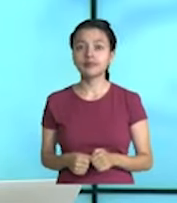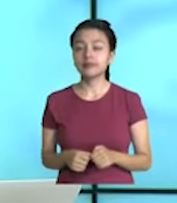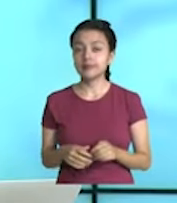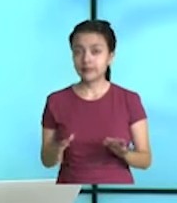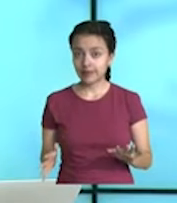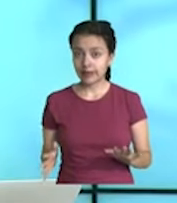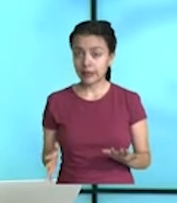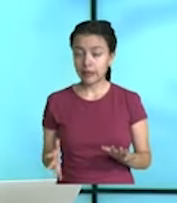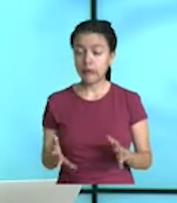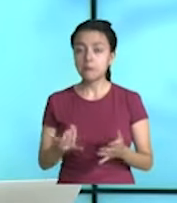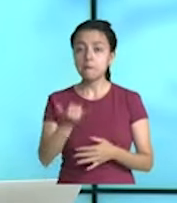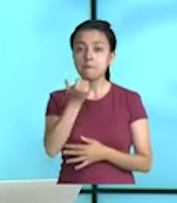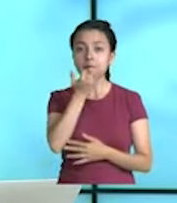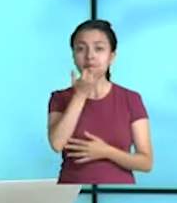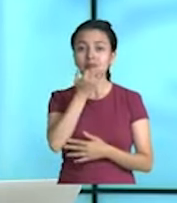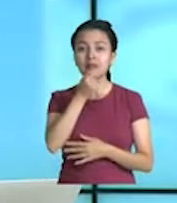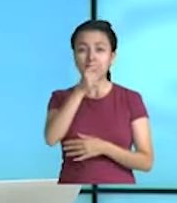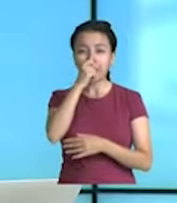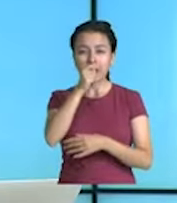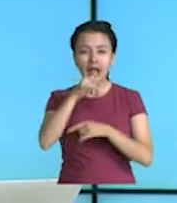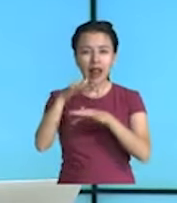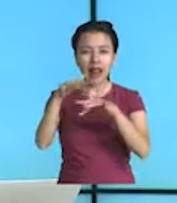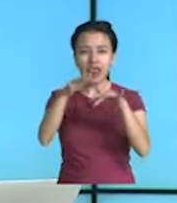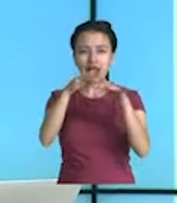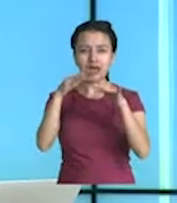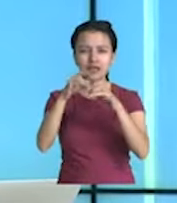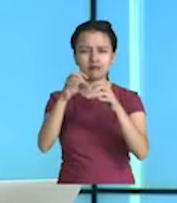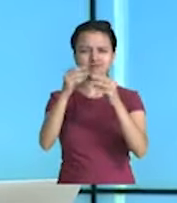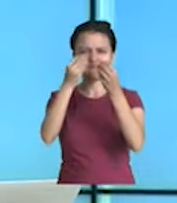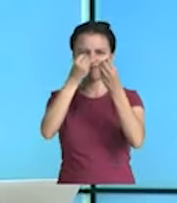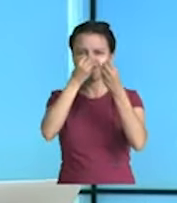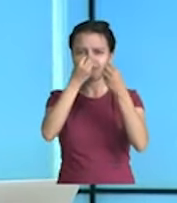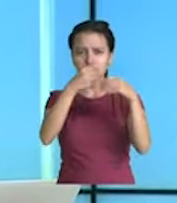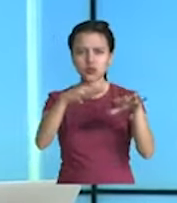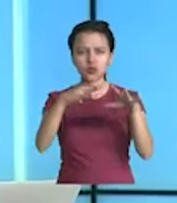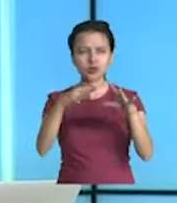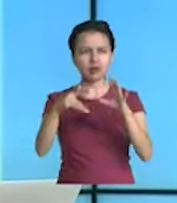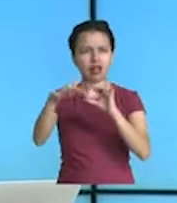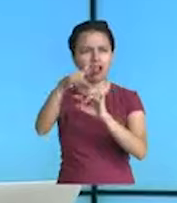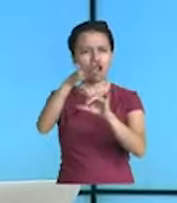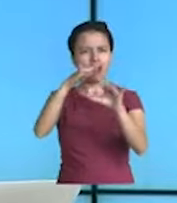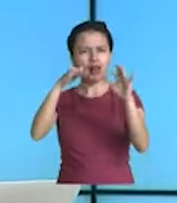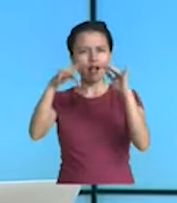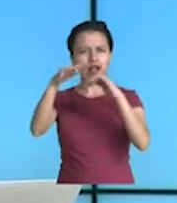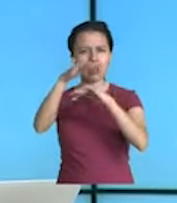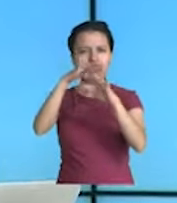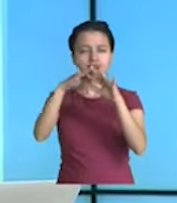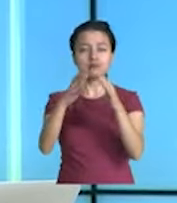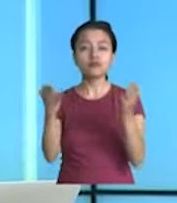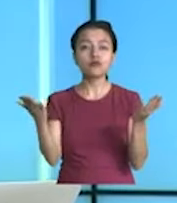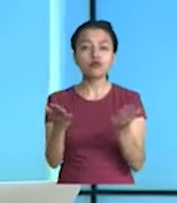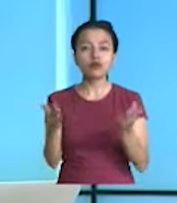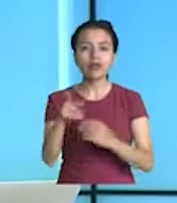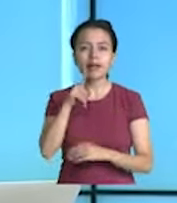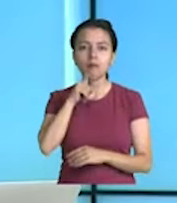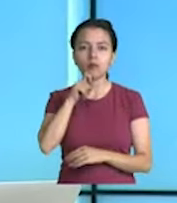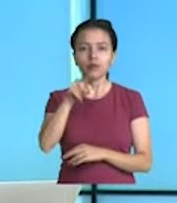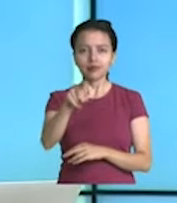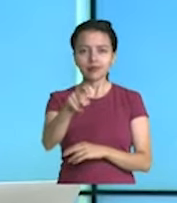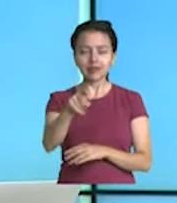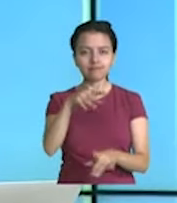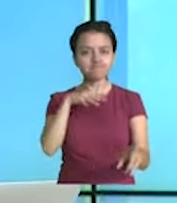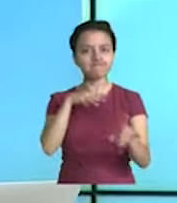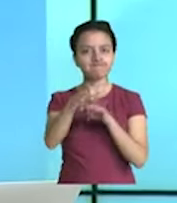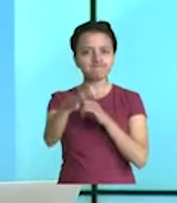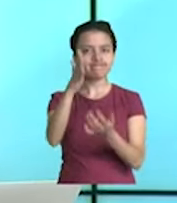Por un fuerte deterioro en la calidad del aire, las autoridades ambientales de Bucaramanga piden a alcaldes del área metropolitana decretar un periodo de alerta